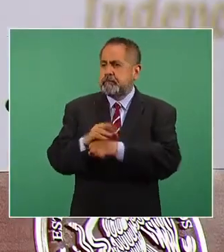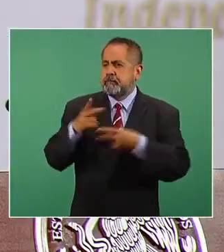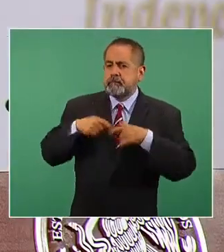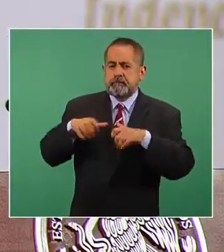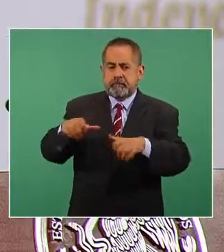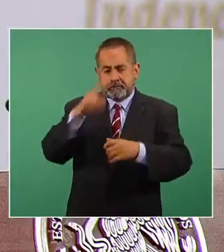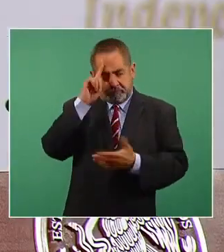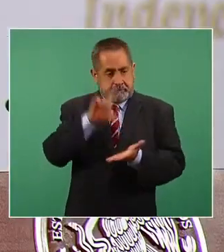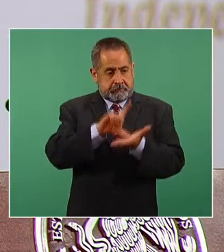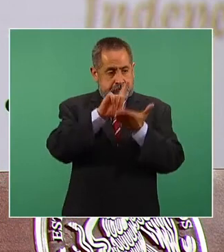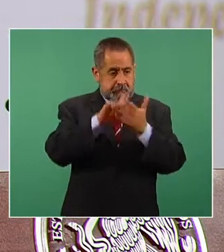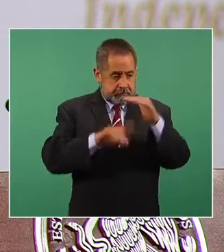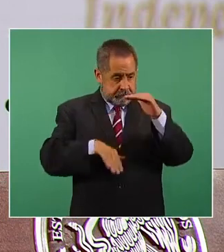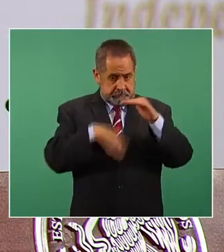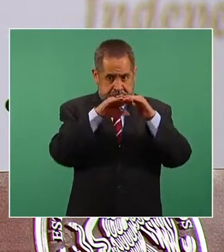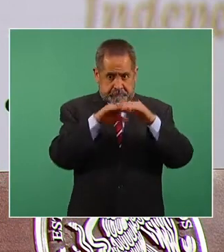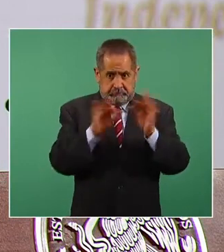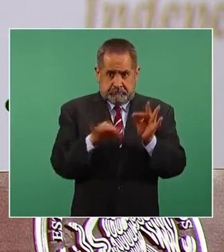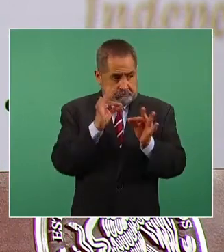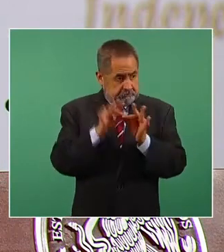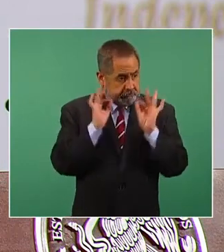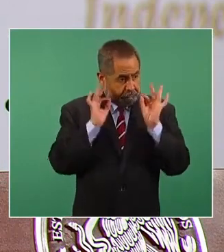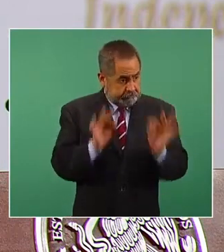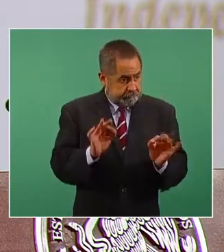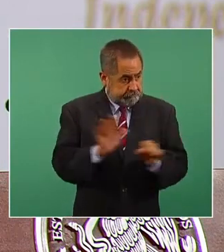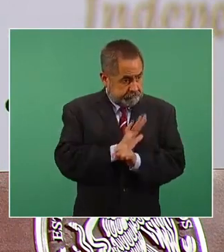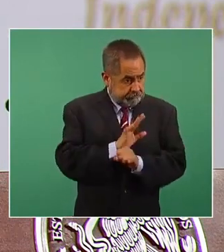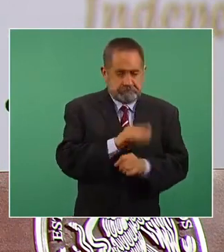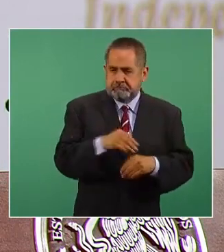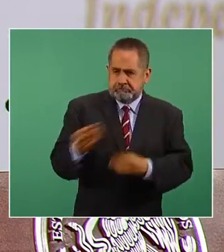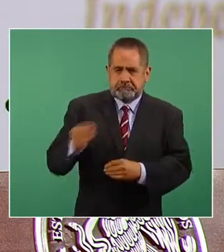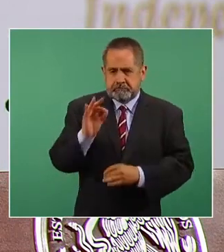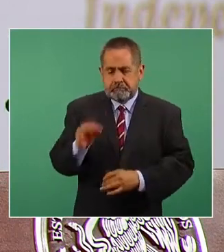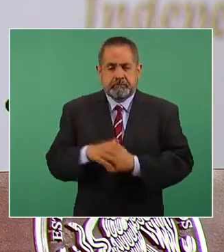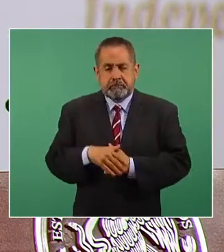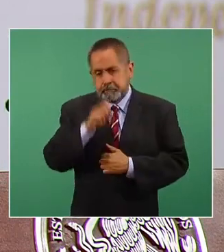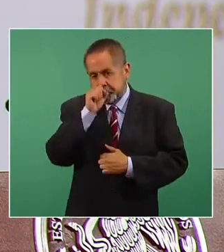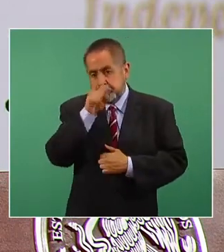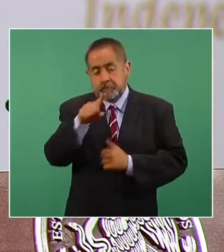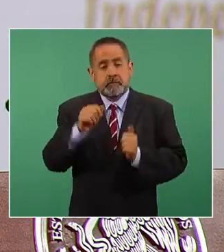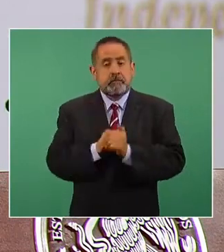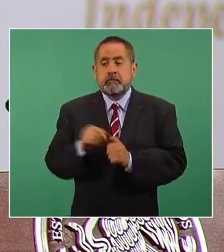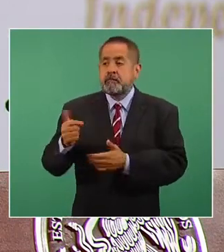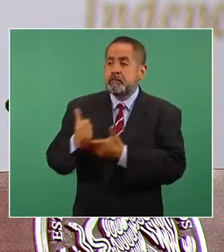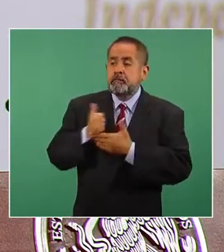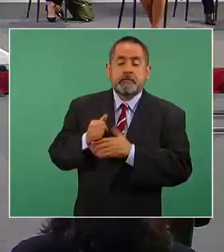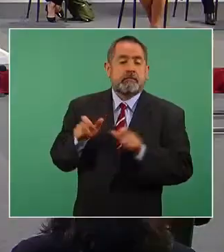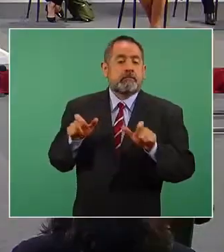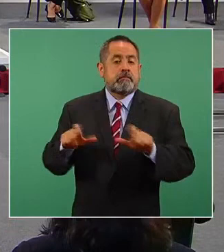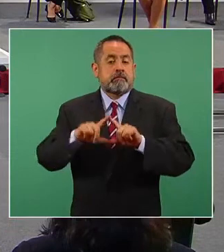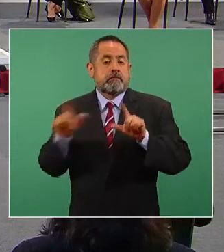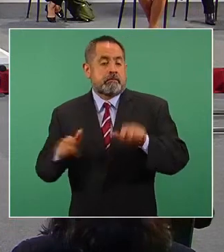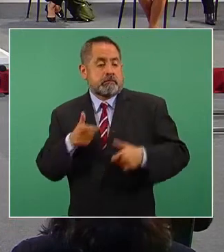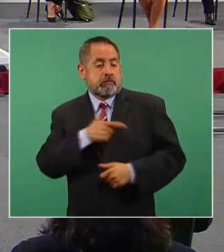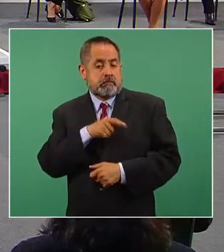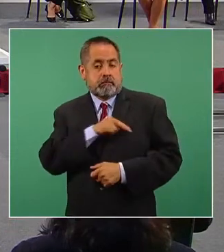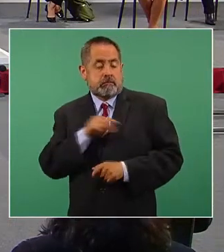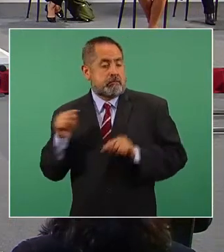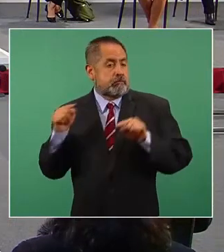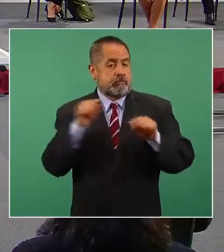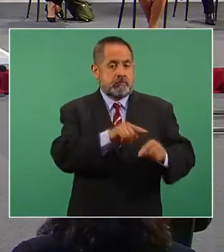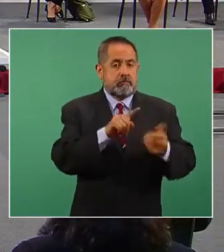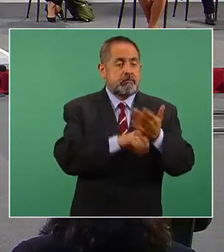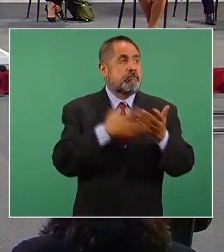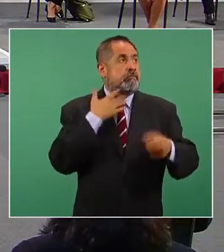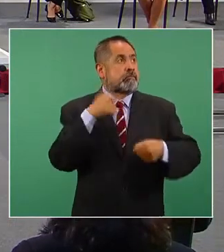den litros completos en todas las gasolineras. Colocamos también, con apoyo de la Guardia Nacional, en una gasolinera BP en